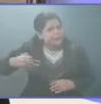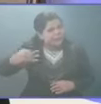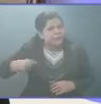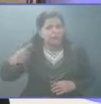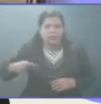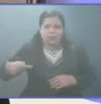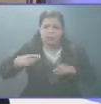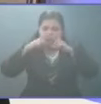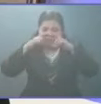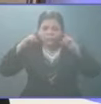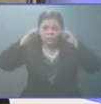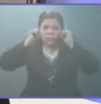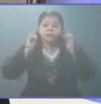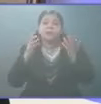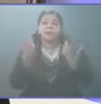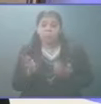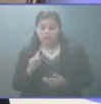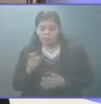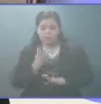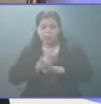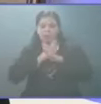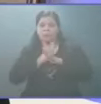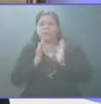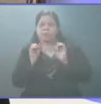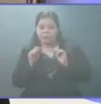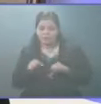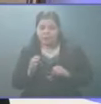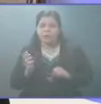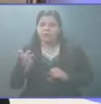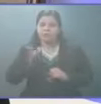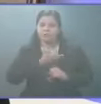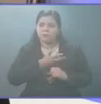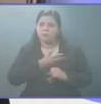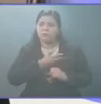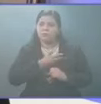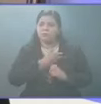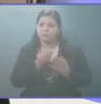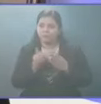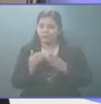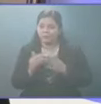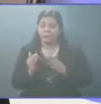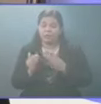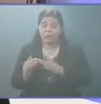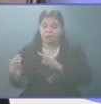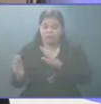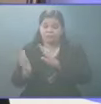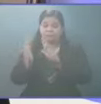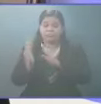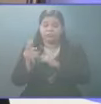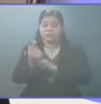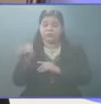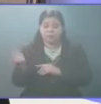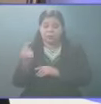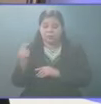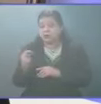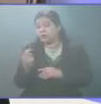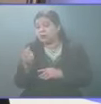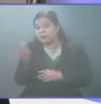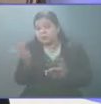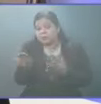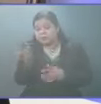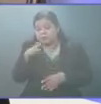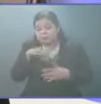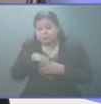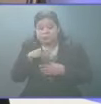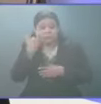¿verdad? Porque la mascarilla es la única defensa que usted puede tener ante varias personas desconocidas. ¿Verdad? Eso creo yo que es lo más importante.